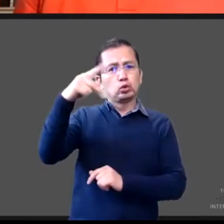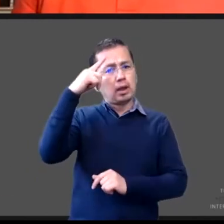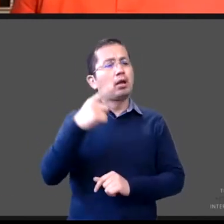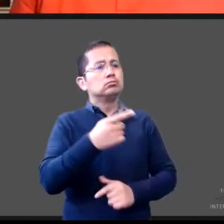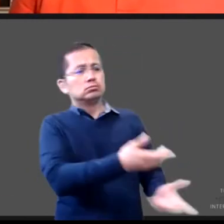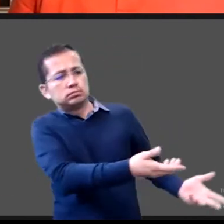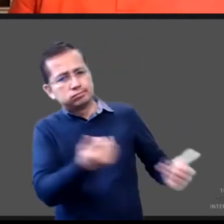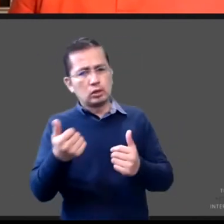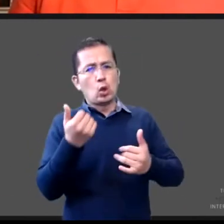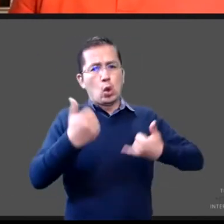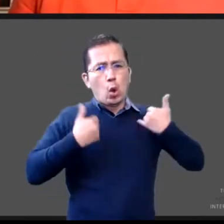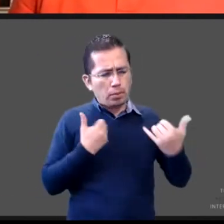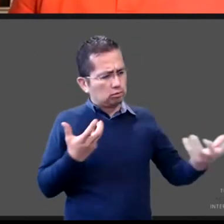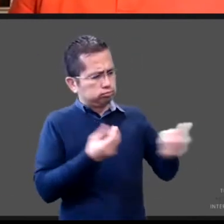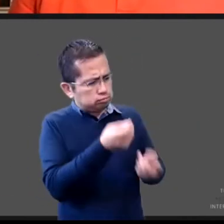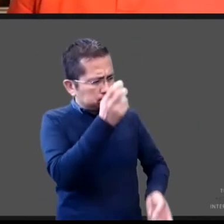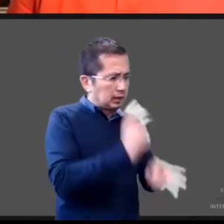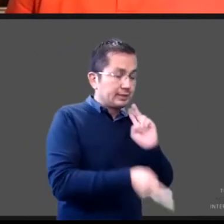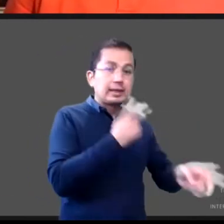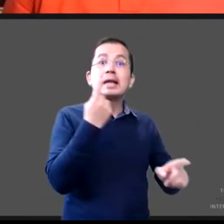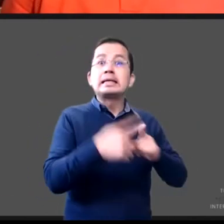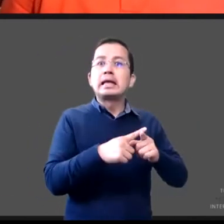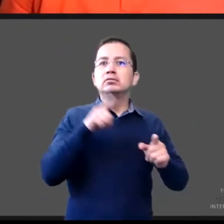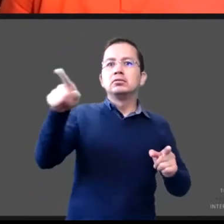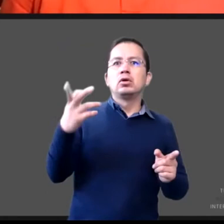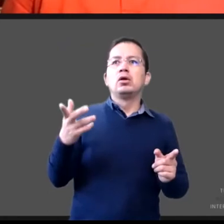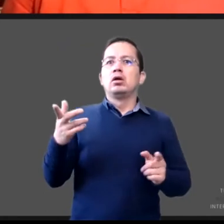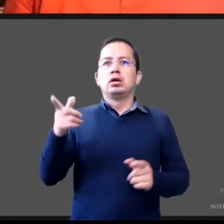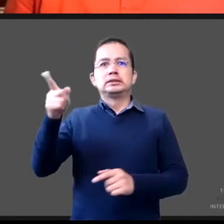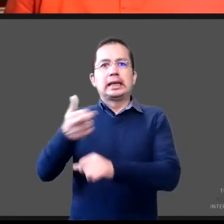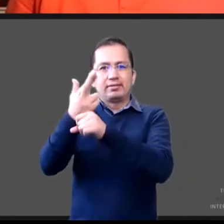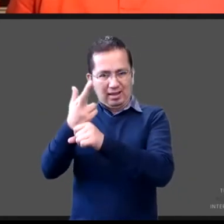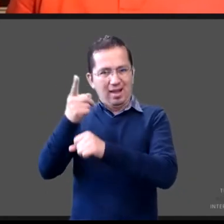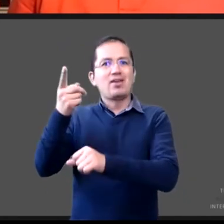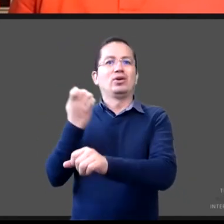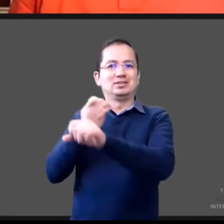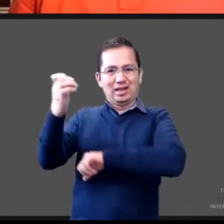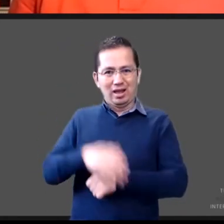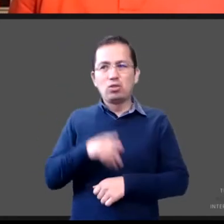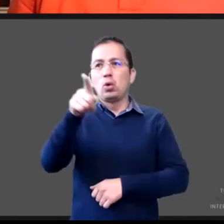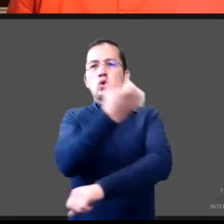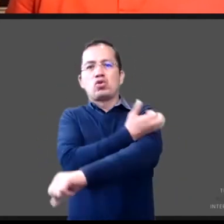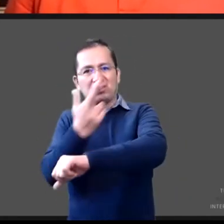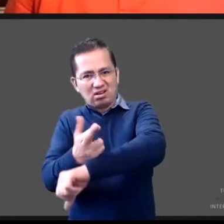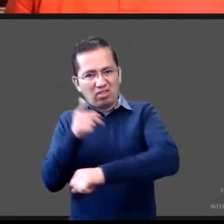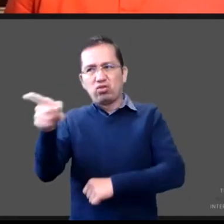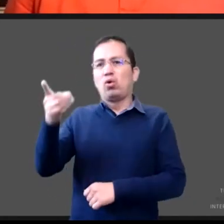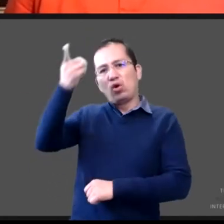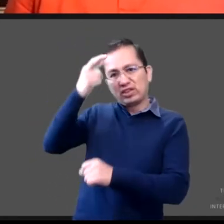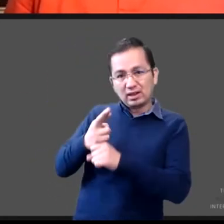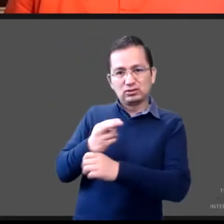adolescentes fiscales, secretarios de estado, coordinadores de gabinete, directores de